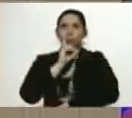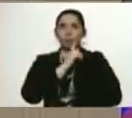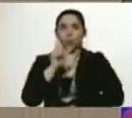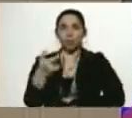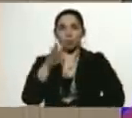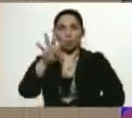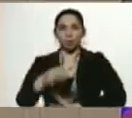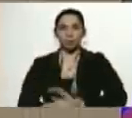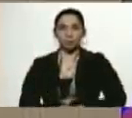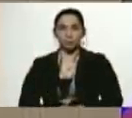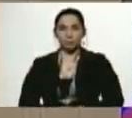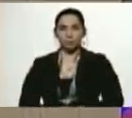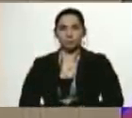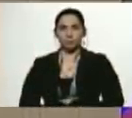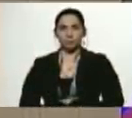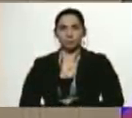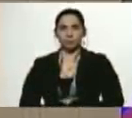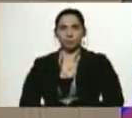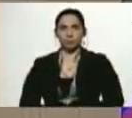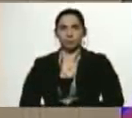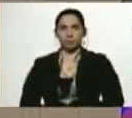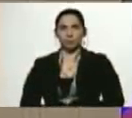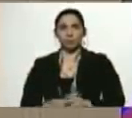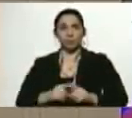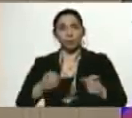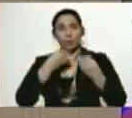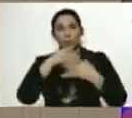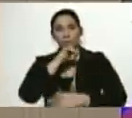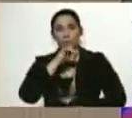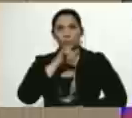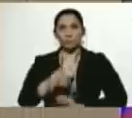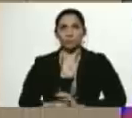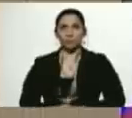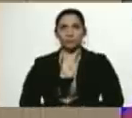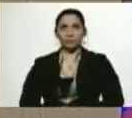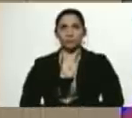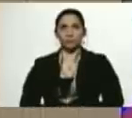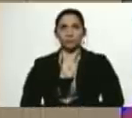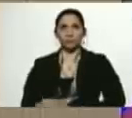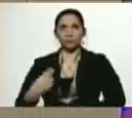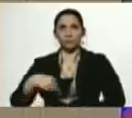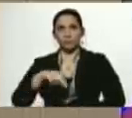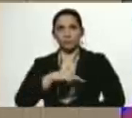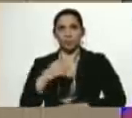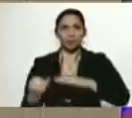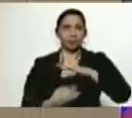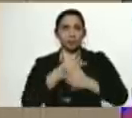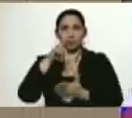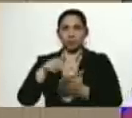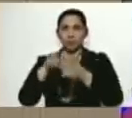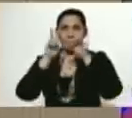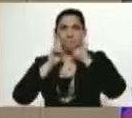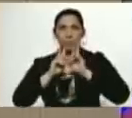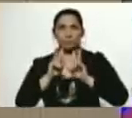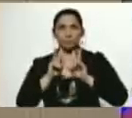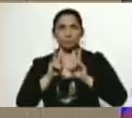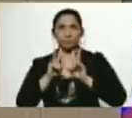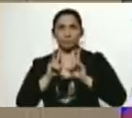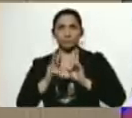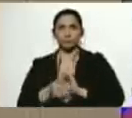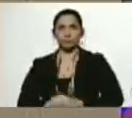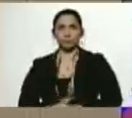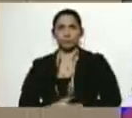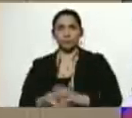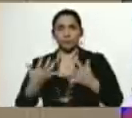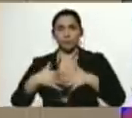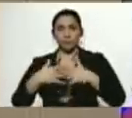G4 opositor. Otra buena noticia. Nuestro Instituto Nacional de Higiene está